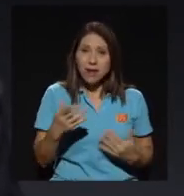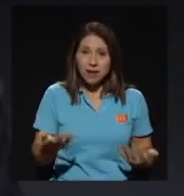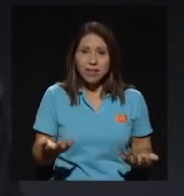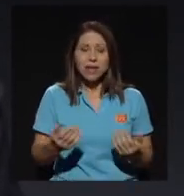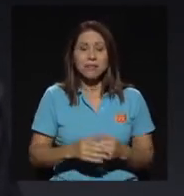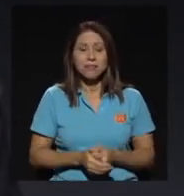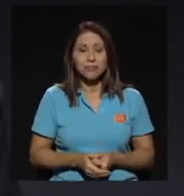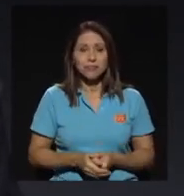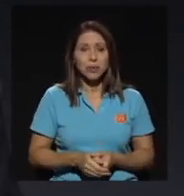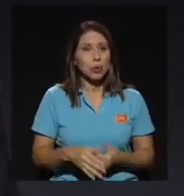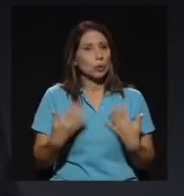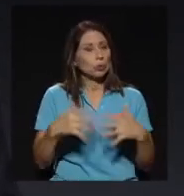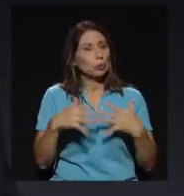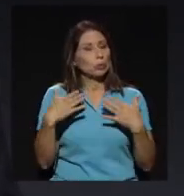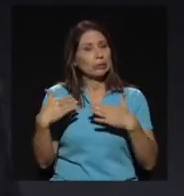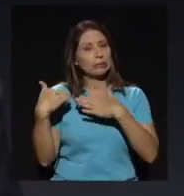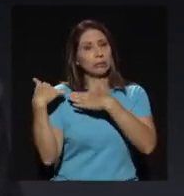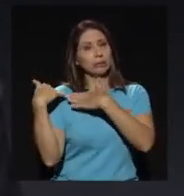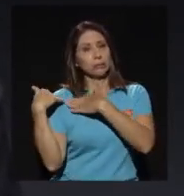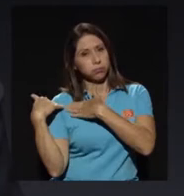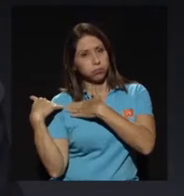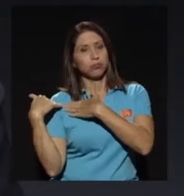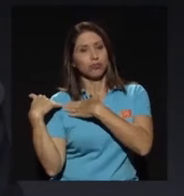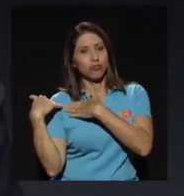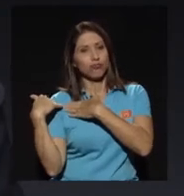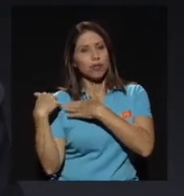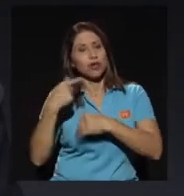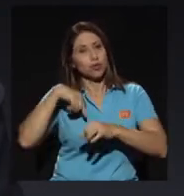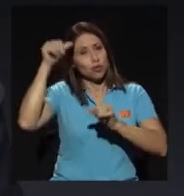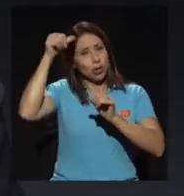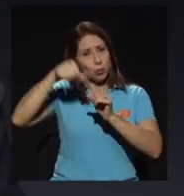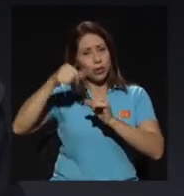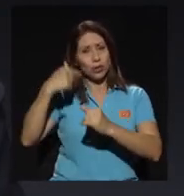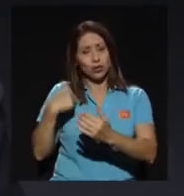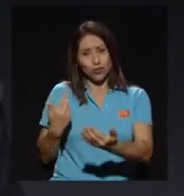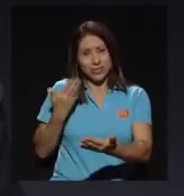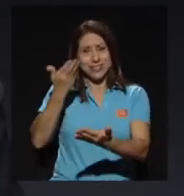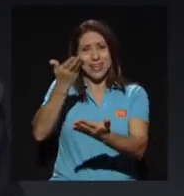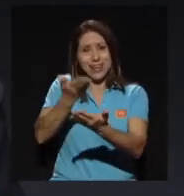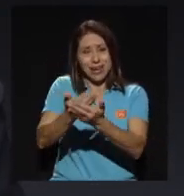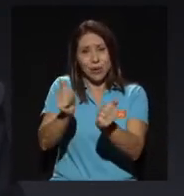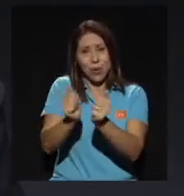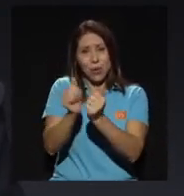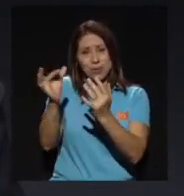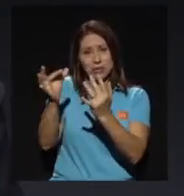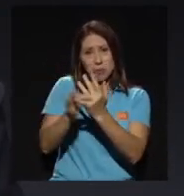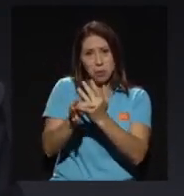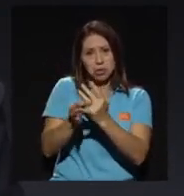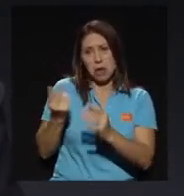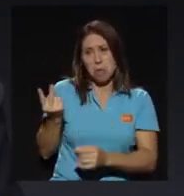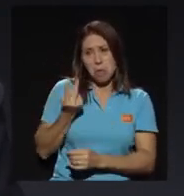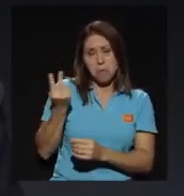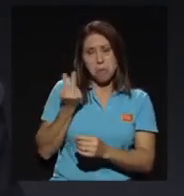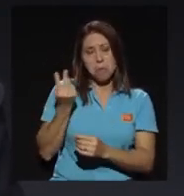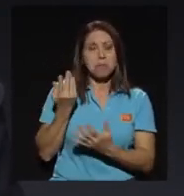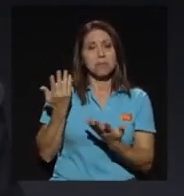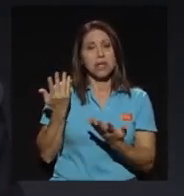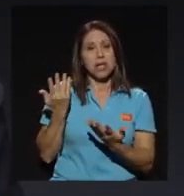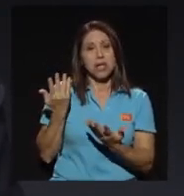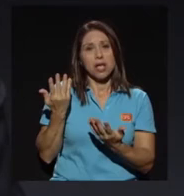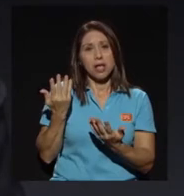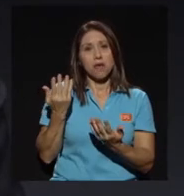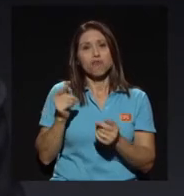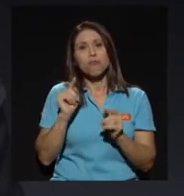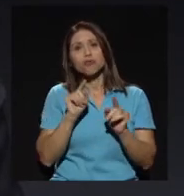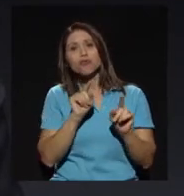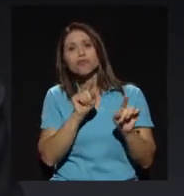una gran responsabilidad yo recuerdo haber llegado y con mi esposa nos dimos una vuelta por la